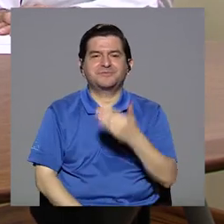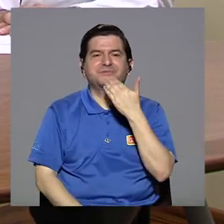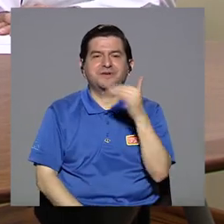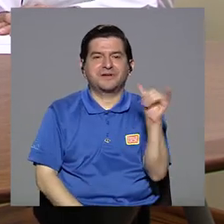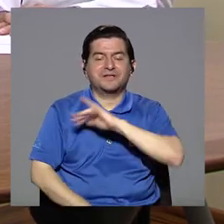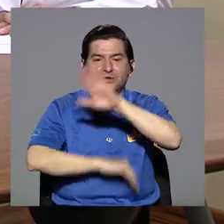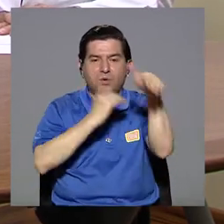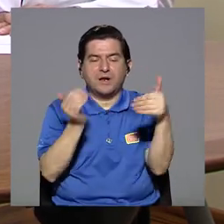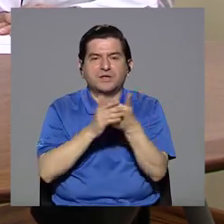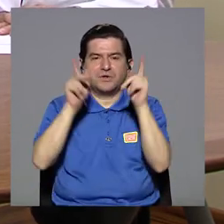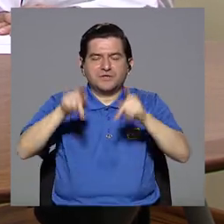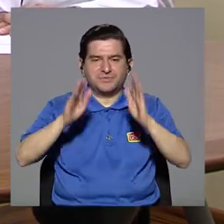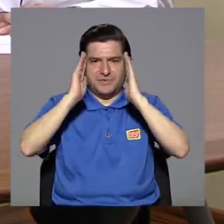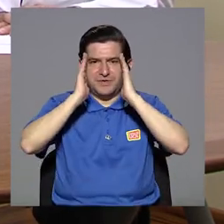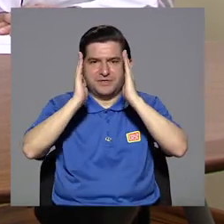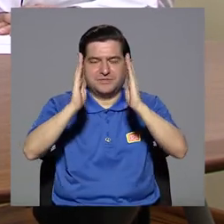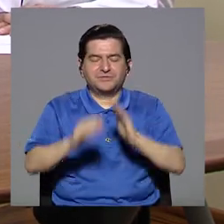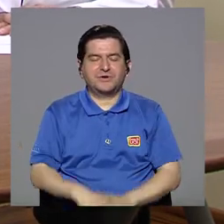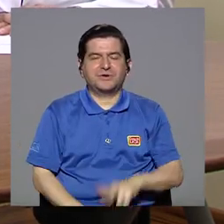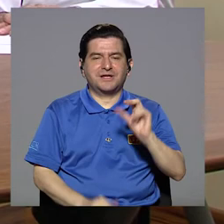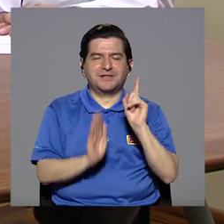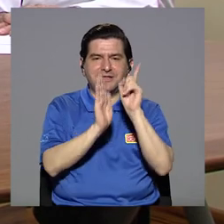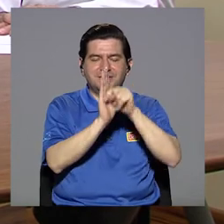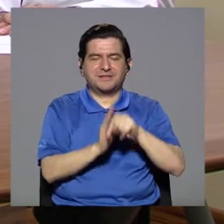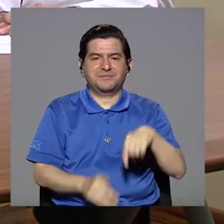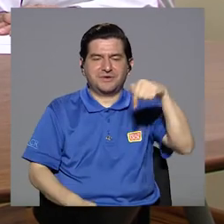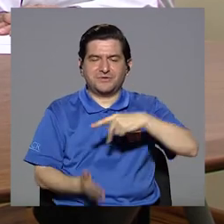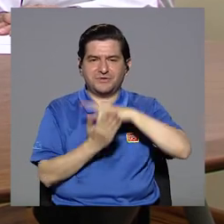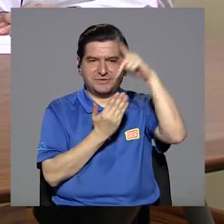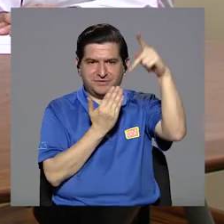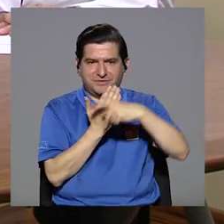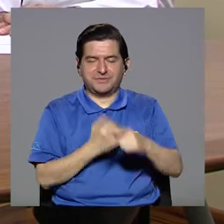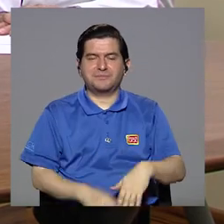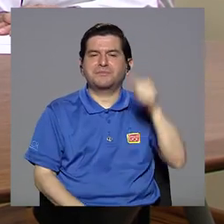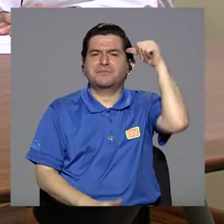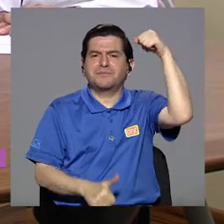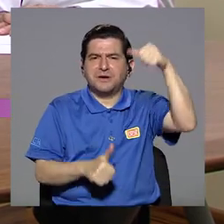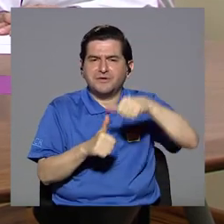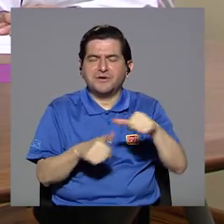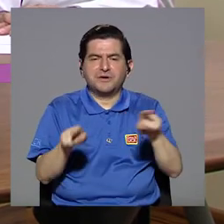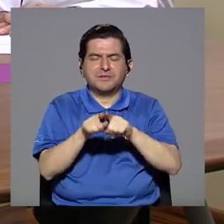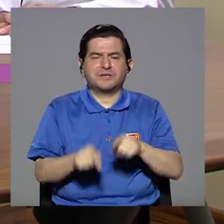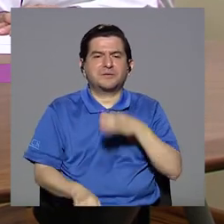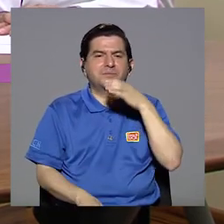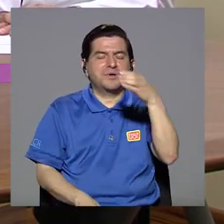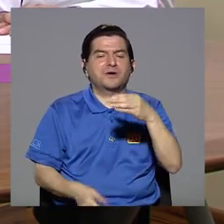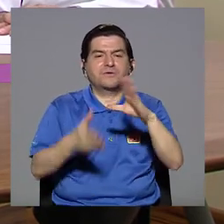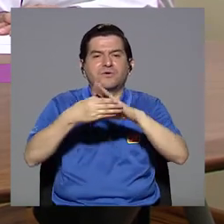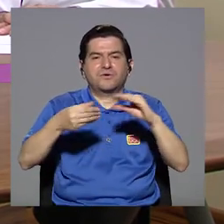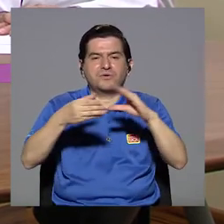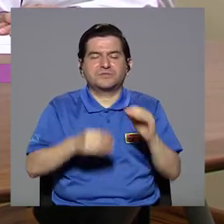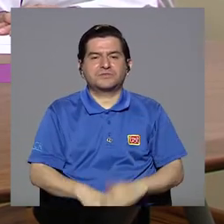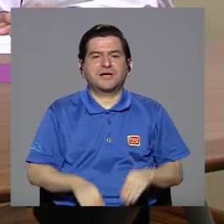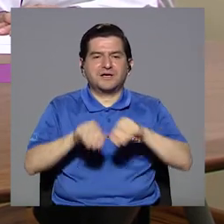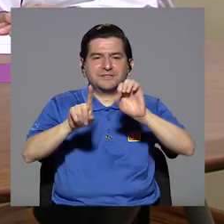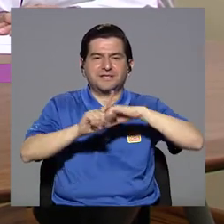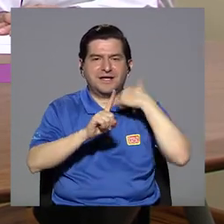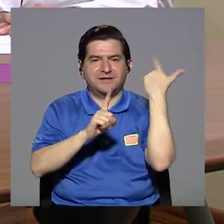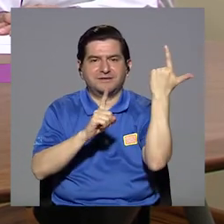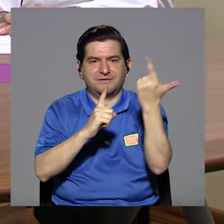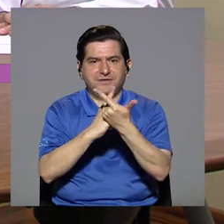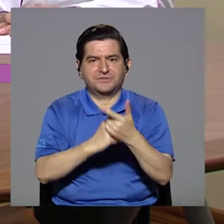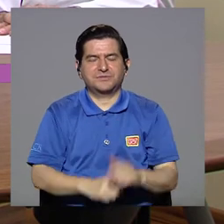tiempo muchas gracias también a todos por habernos acompañado durante esta media hora en este capítulo recuerde que puede hacernos sus sugerencias y sus